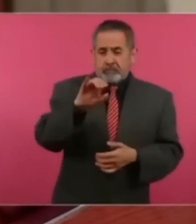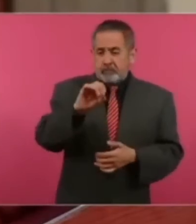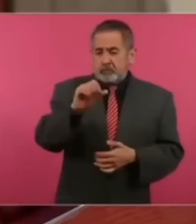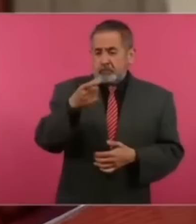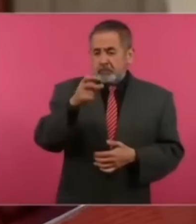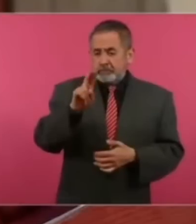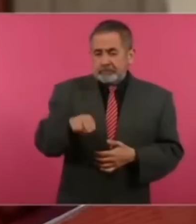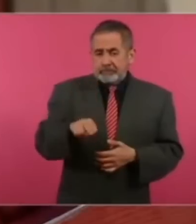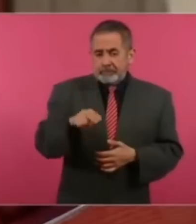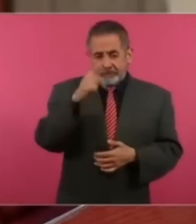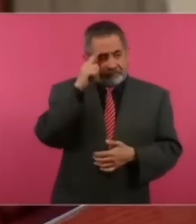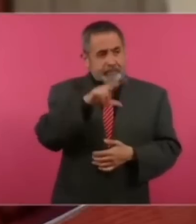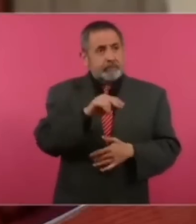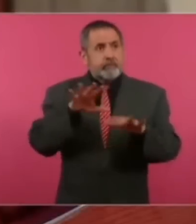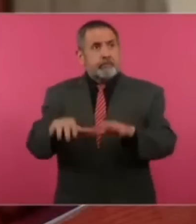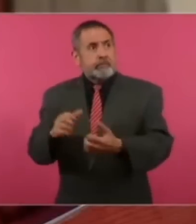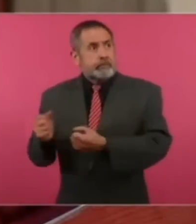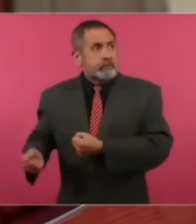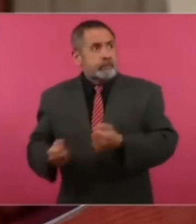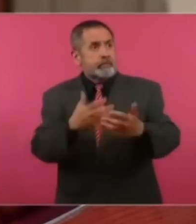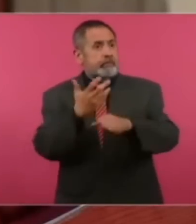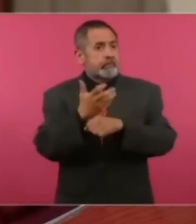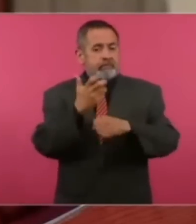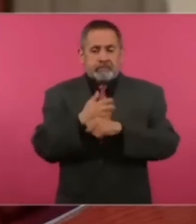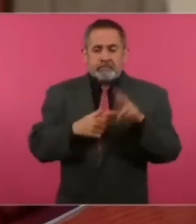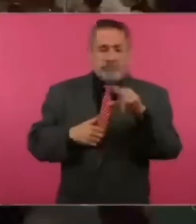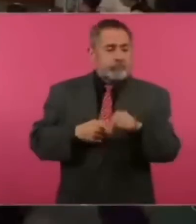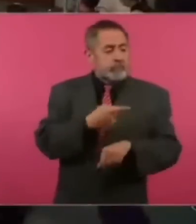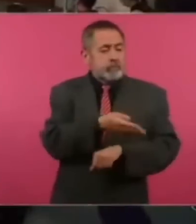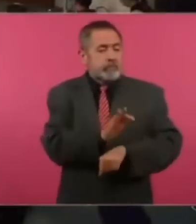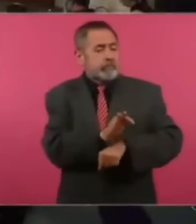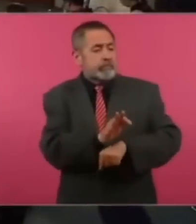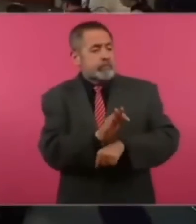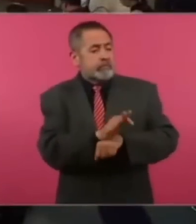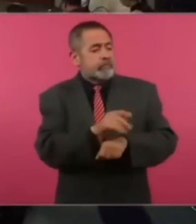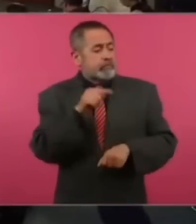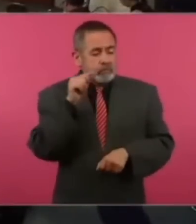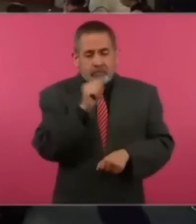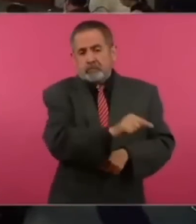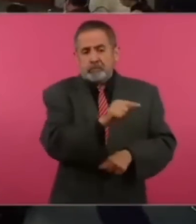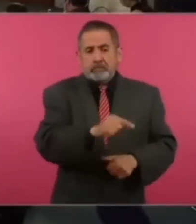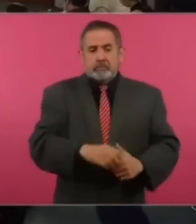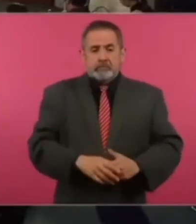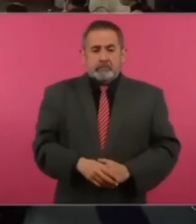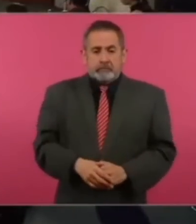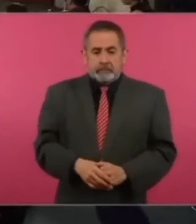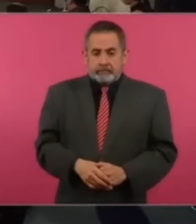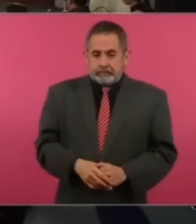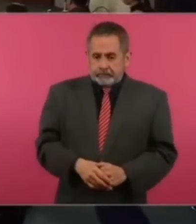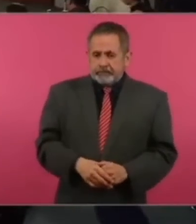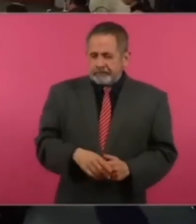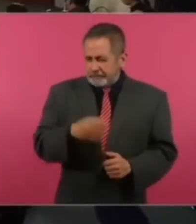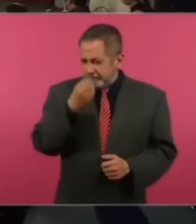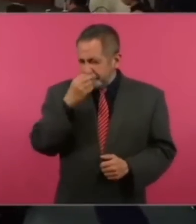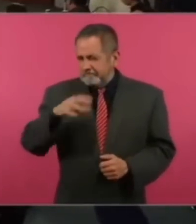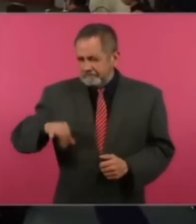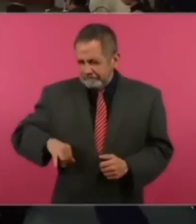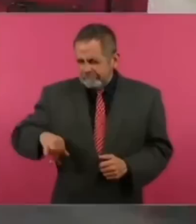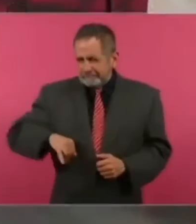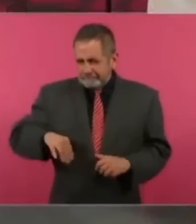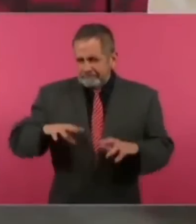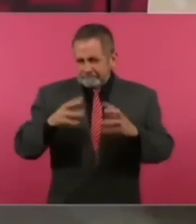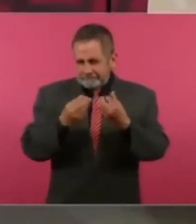Loera para evitar su extradición a Estados Unidos. Es que todo esto es muy